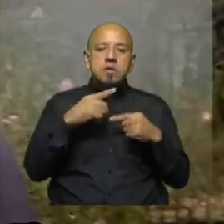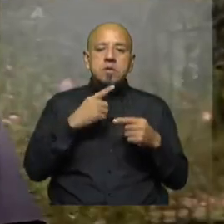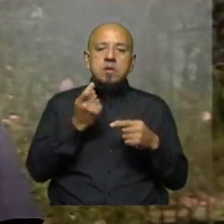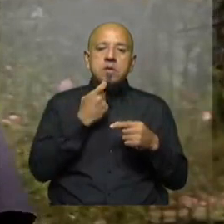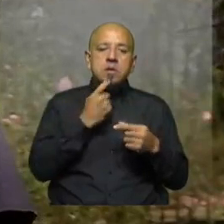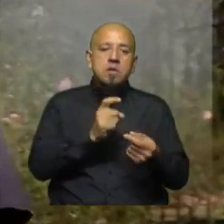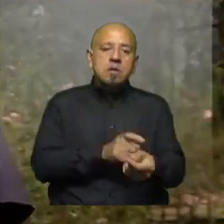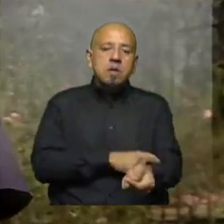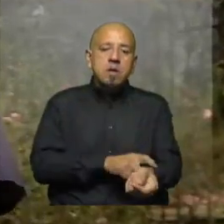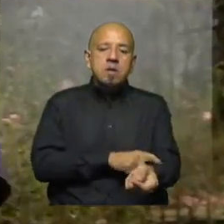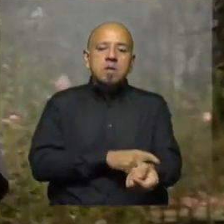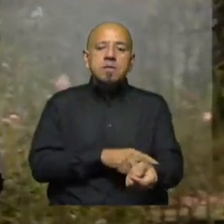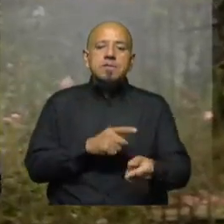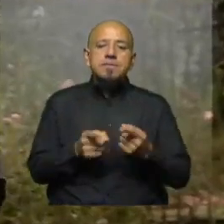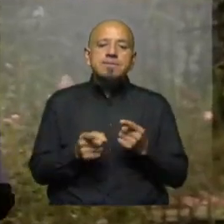sangres.